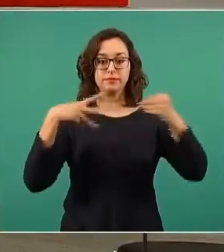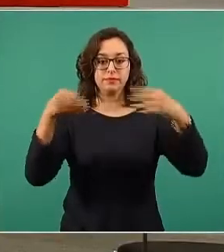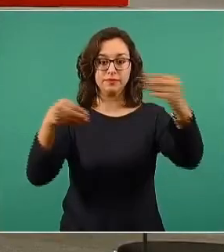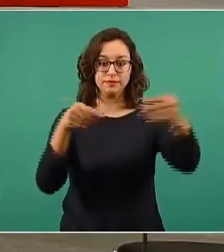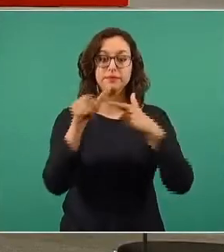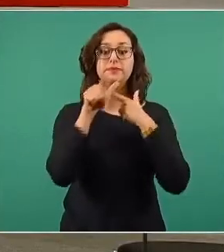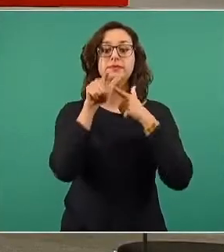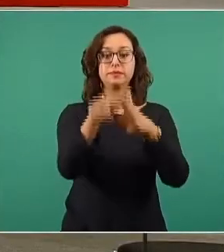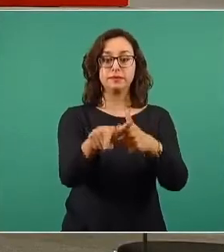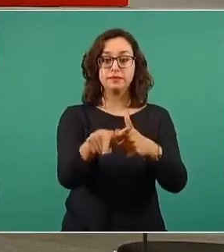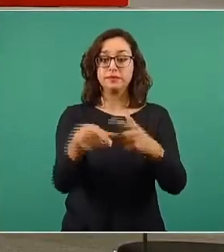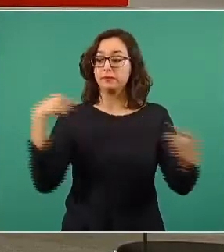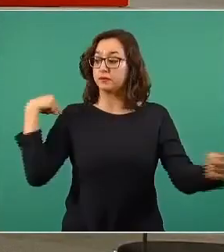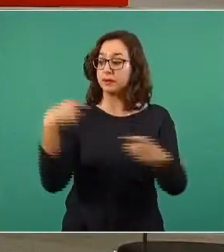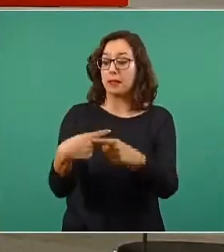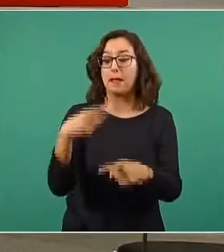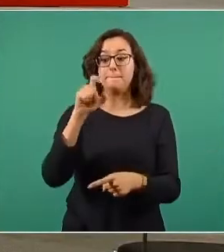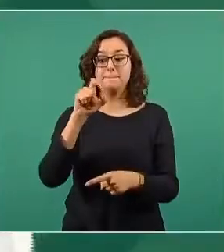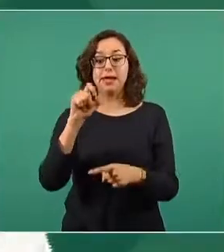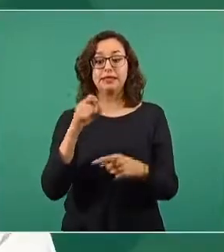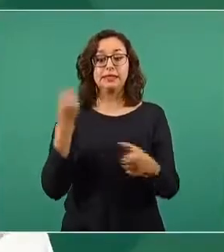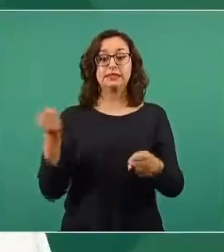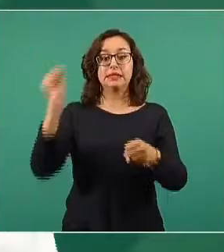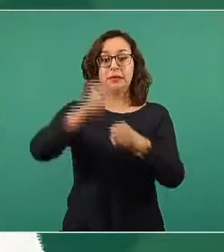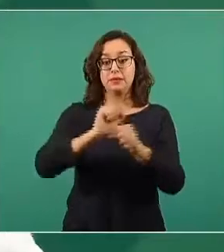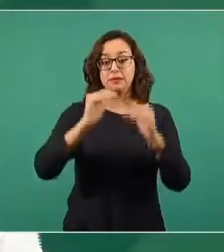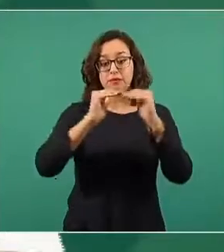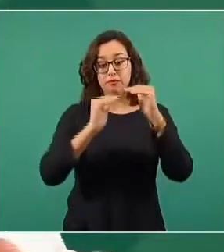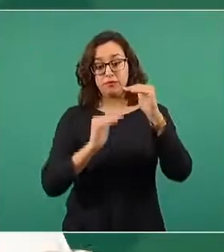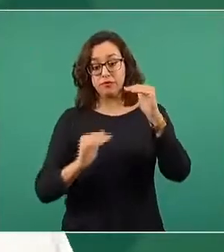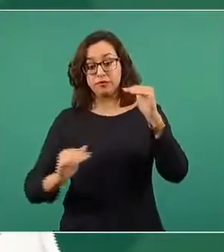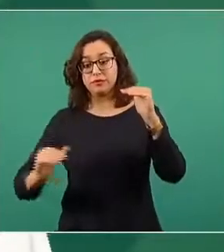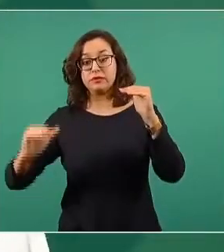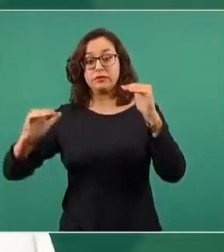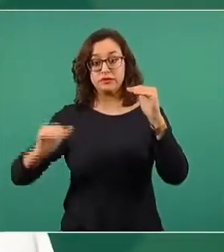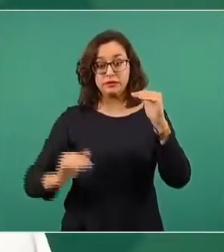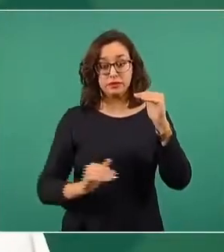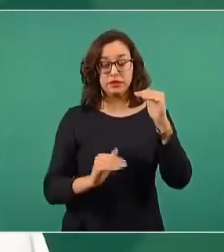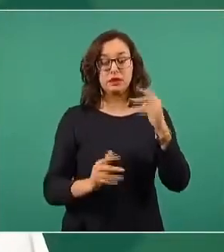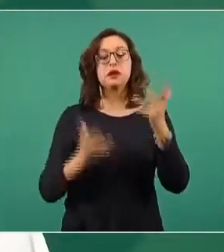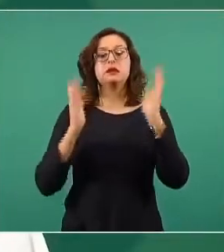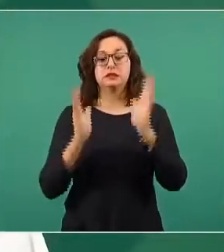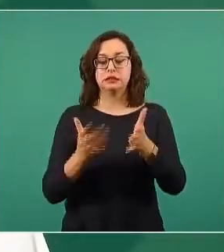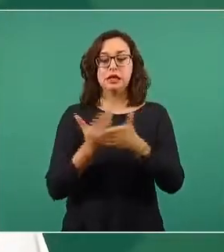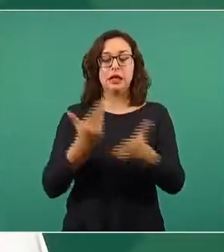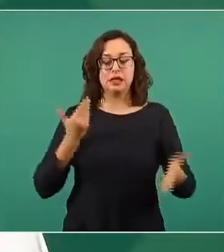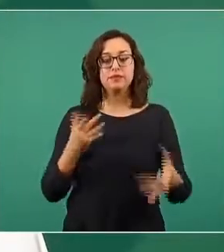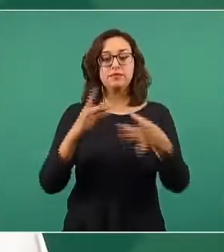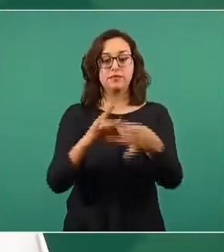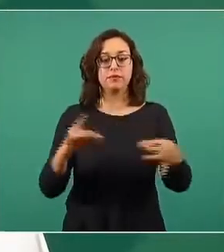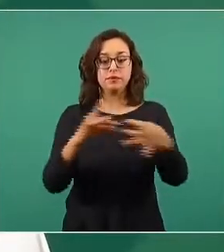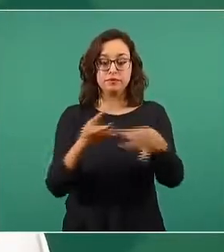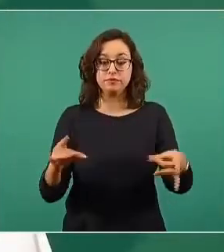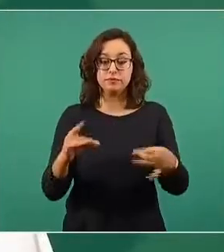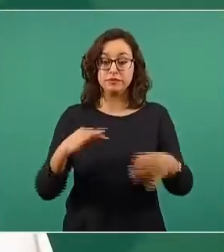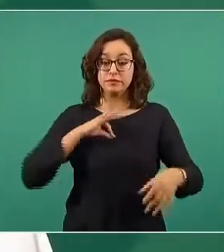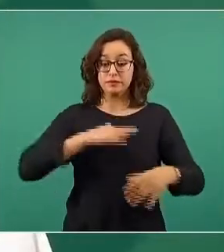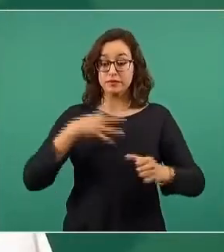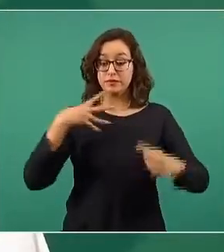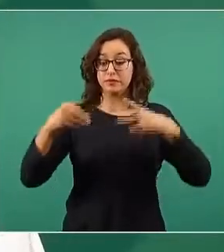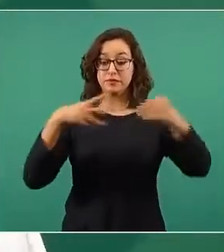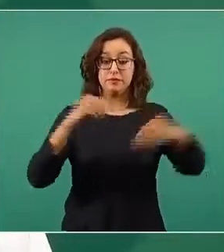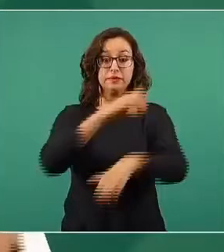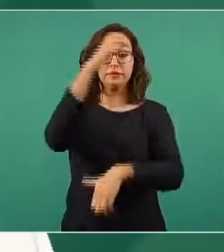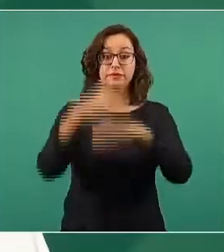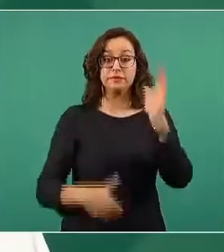En este momento 20 semanas de reducción, en la semana que corre en un estado de meseta que ya hemos comentado. No se ha acabado la epidemia en el